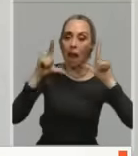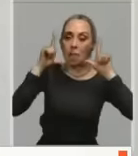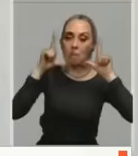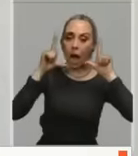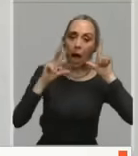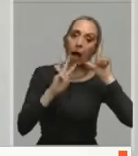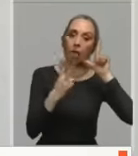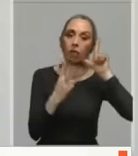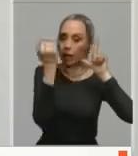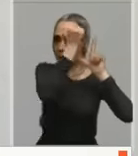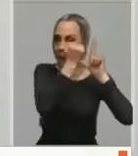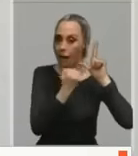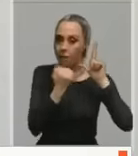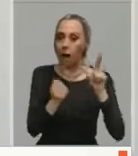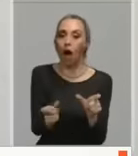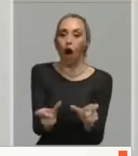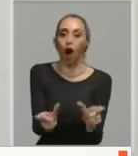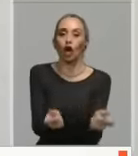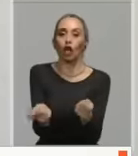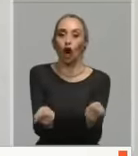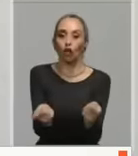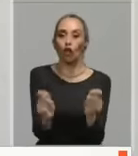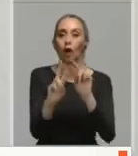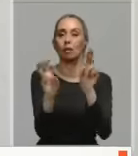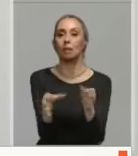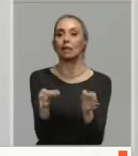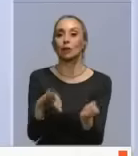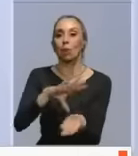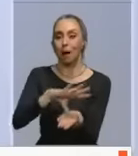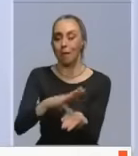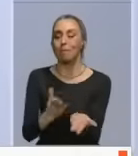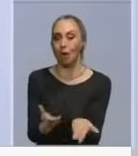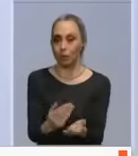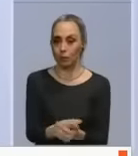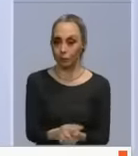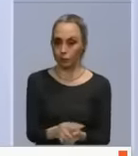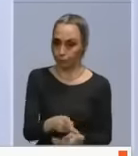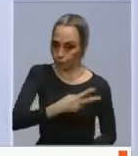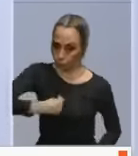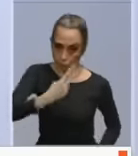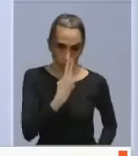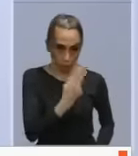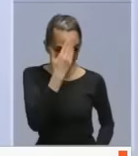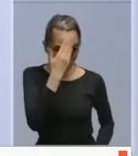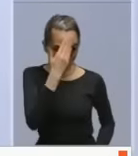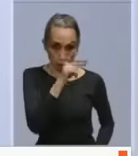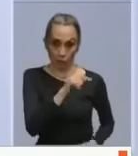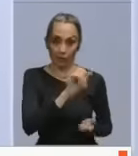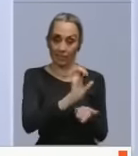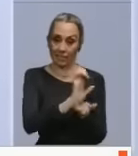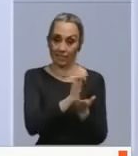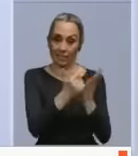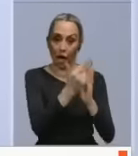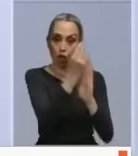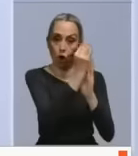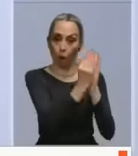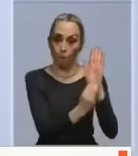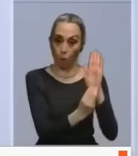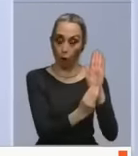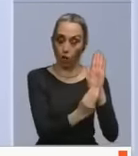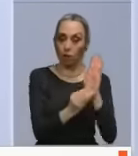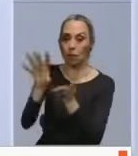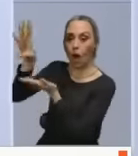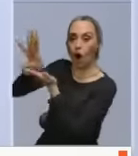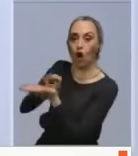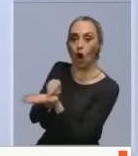de tener, ¿no?, control del tema de seguridad en el país, ¿no? Nos preocupa que estas políticas de emulación a lo que